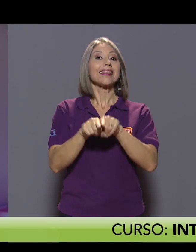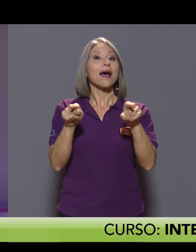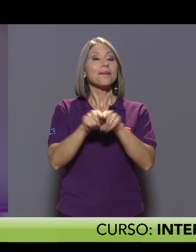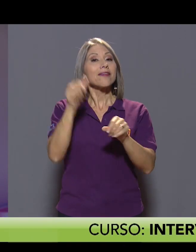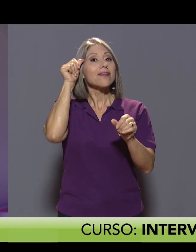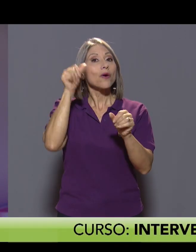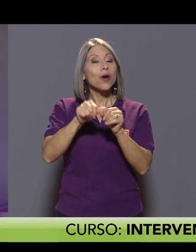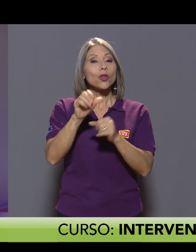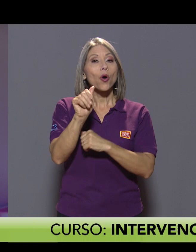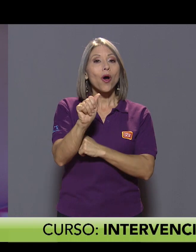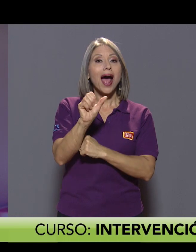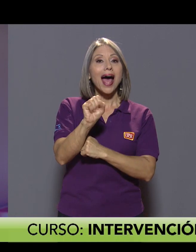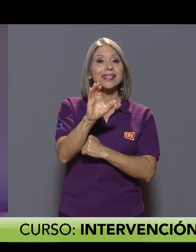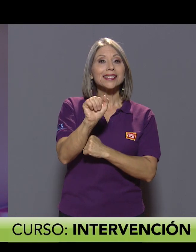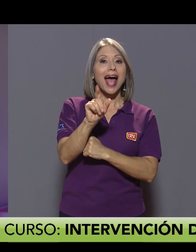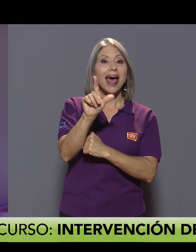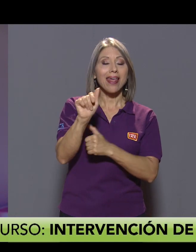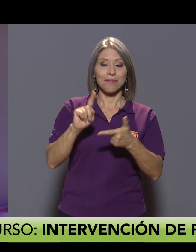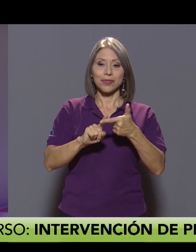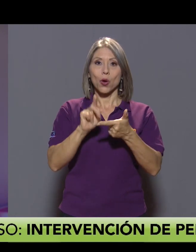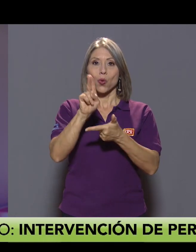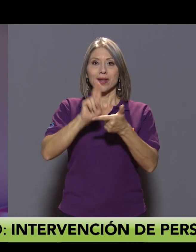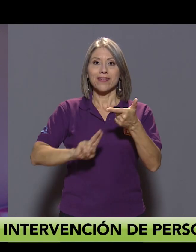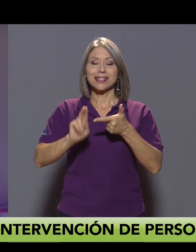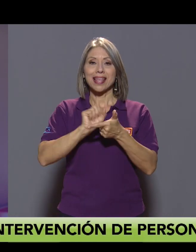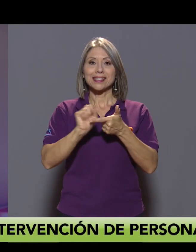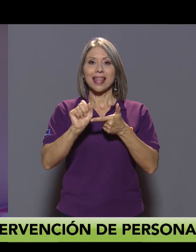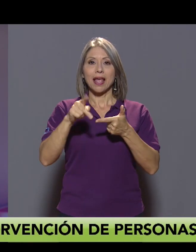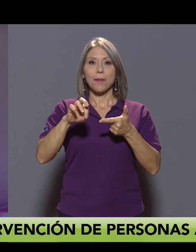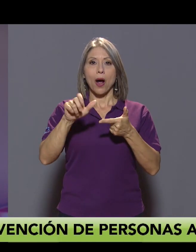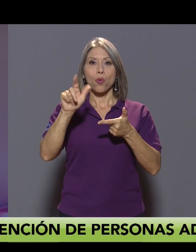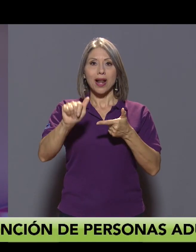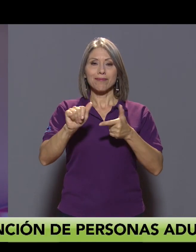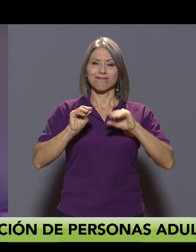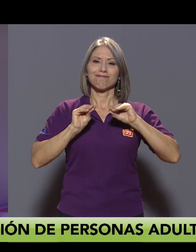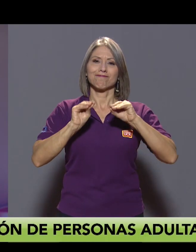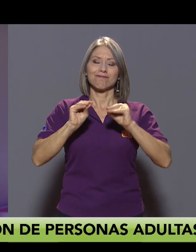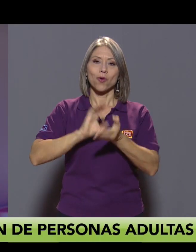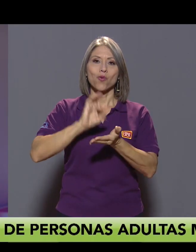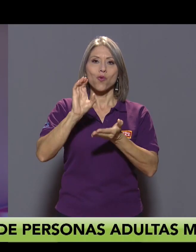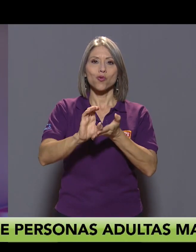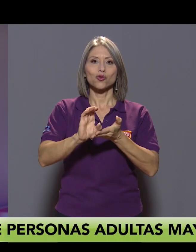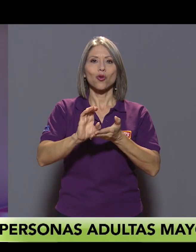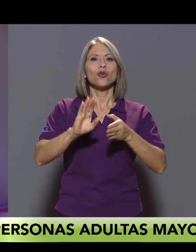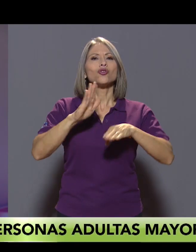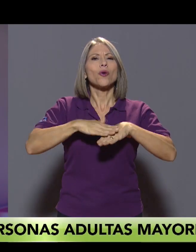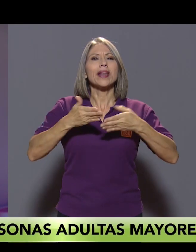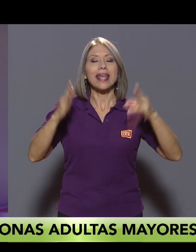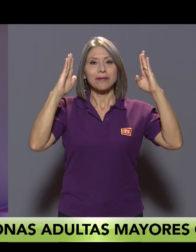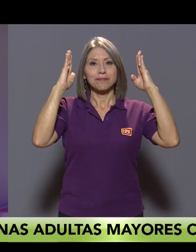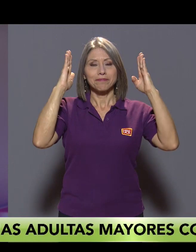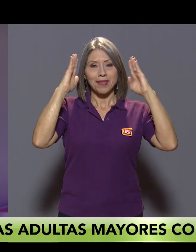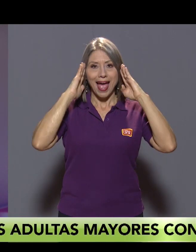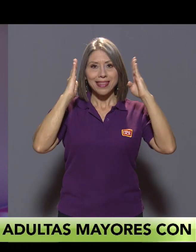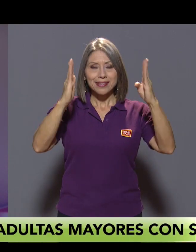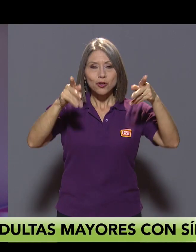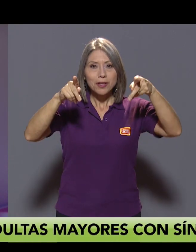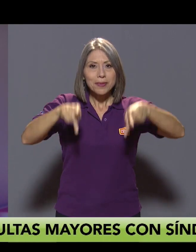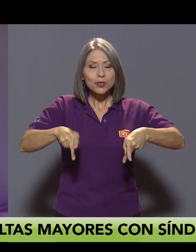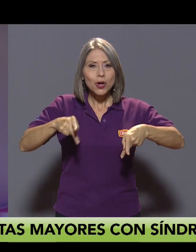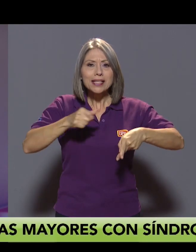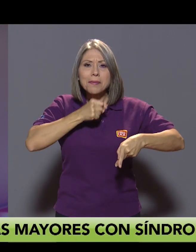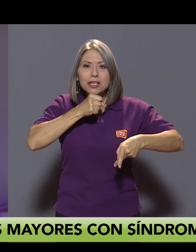recordar que ASCADA, junto a la Universidad Santa Paula, está ofreciendo un curso sobre intervención de personas adultas mayores con síndromes